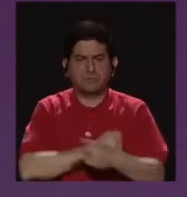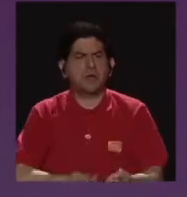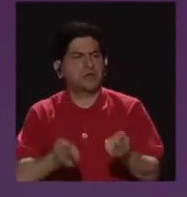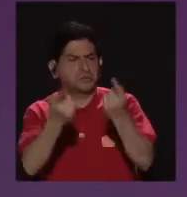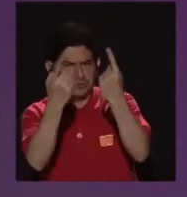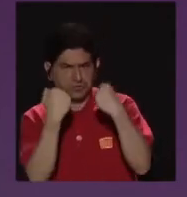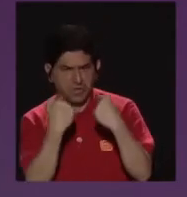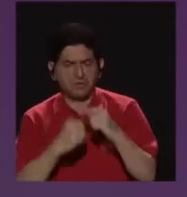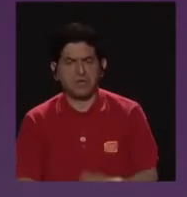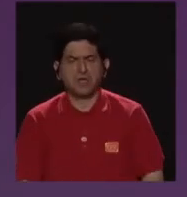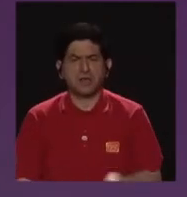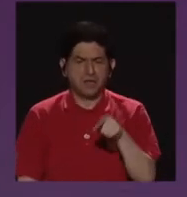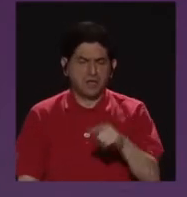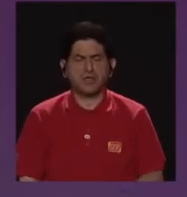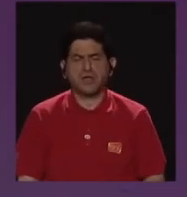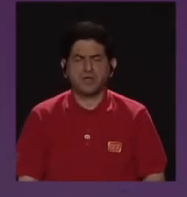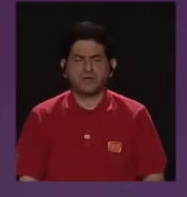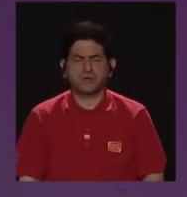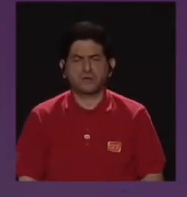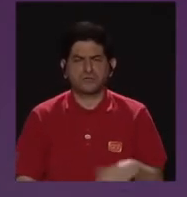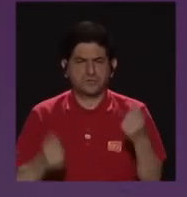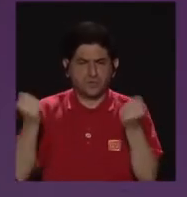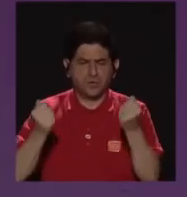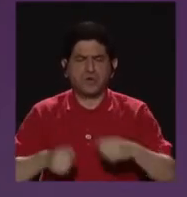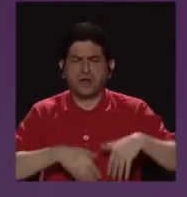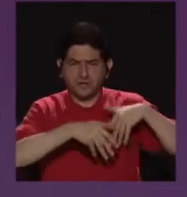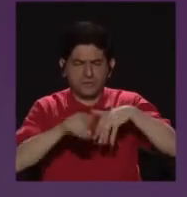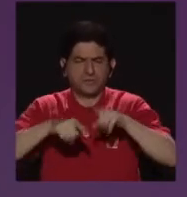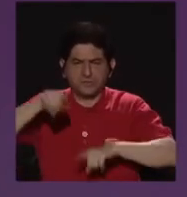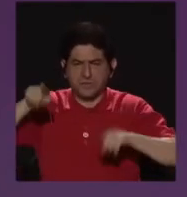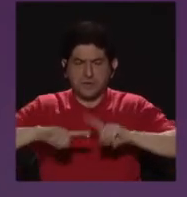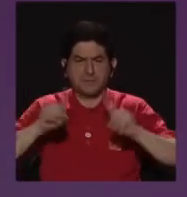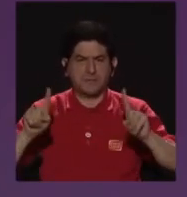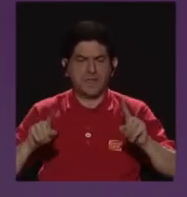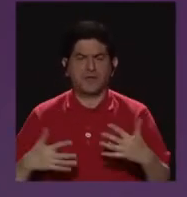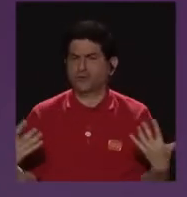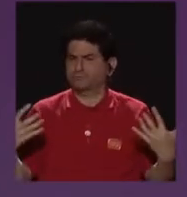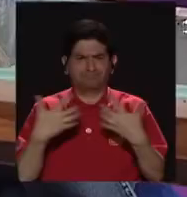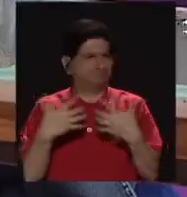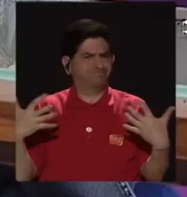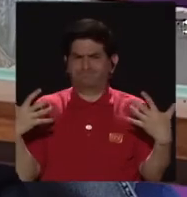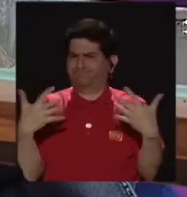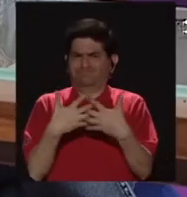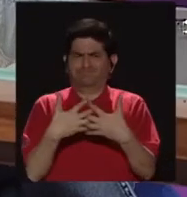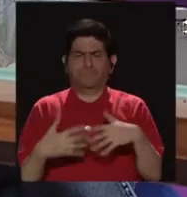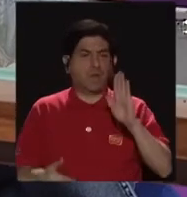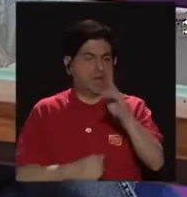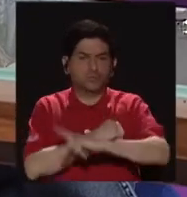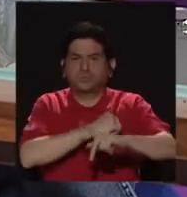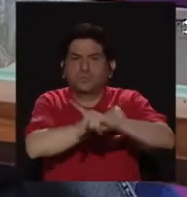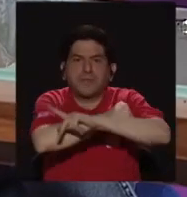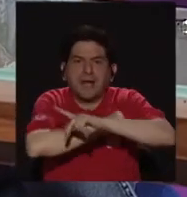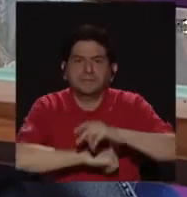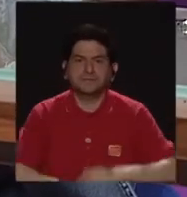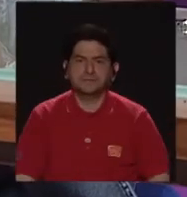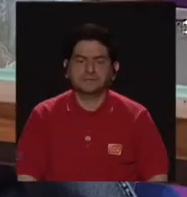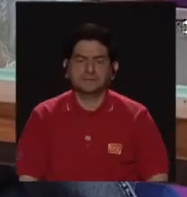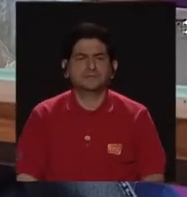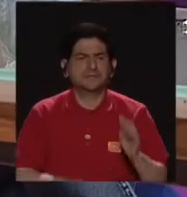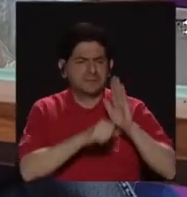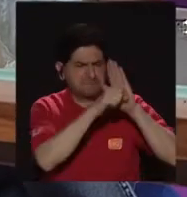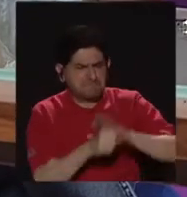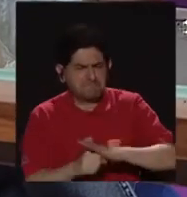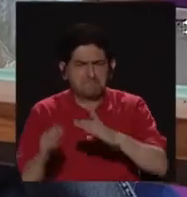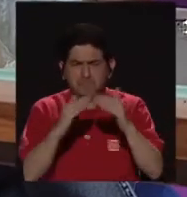verdad y con sus carrozas en la marcha de la diversidad pero tienen un montón de incongruencias en sus países es verdad que siguen reprimiendo